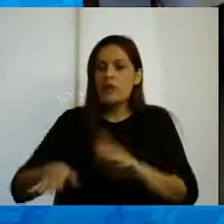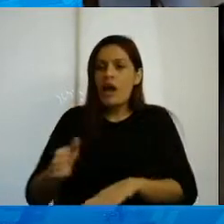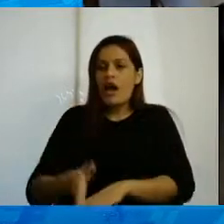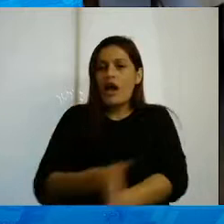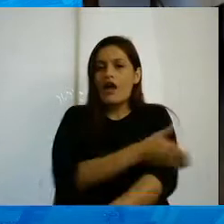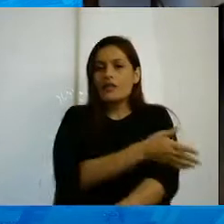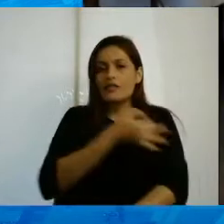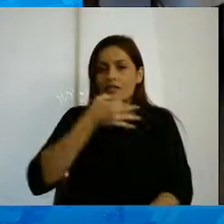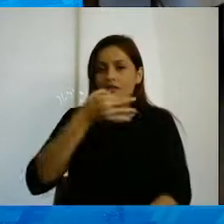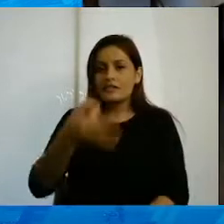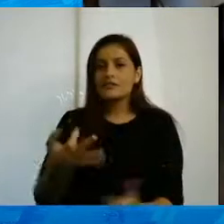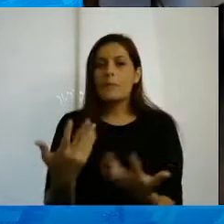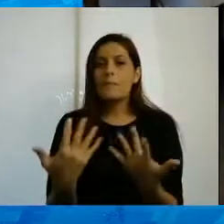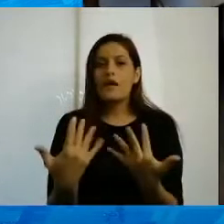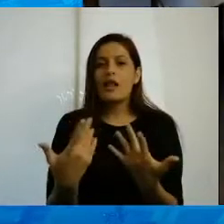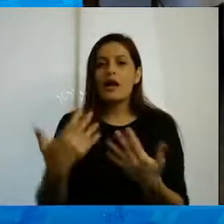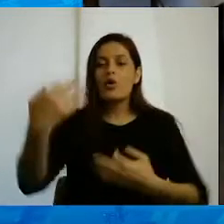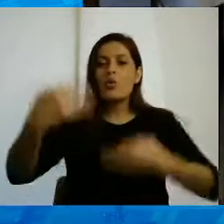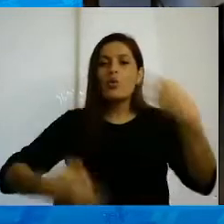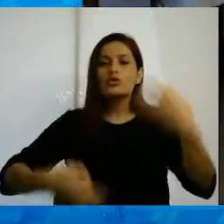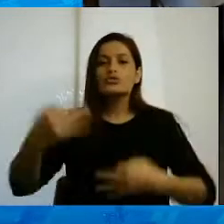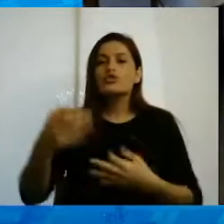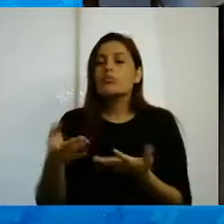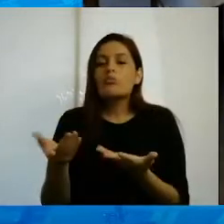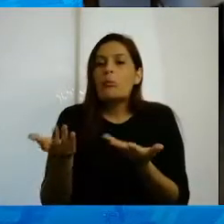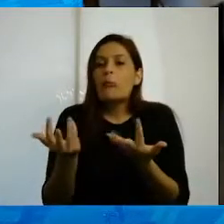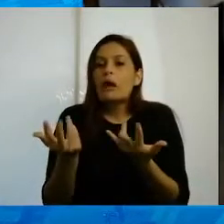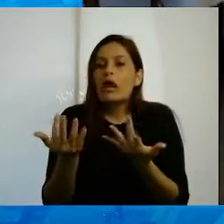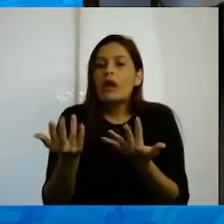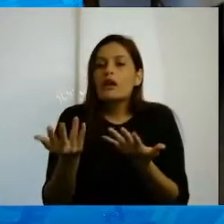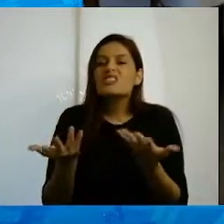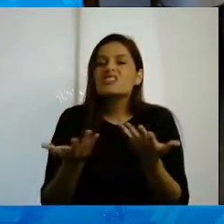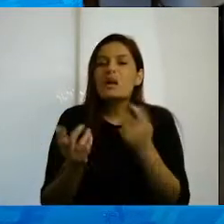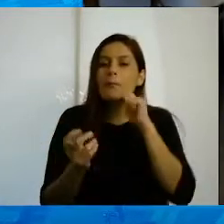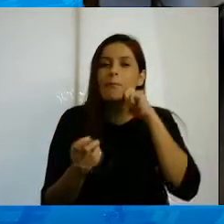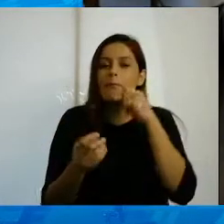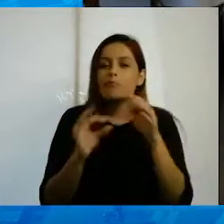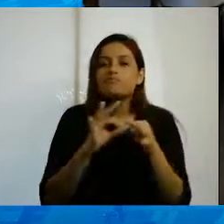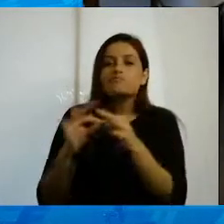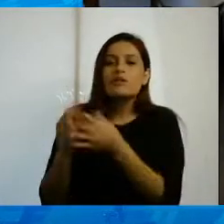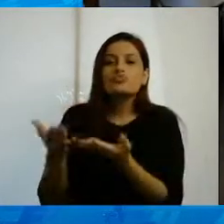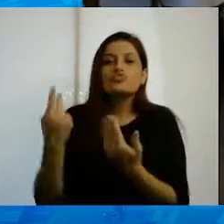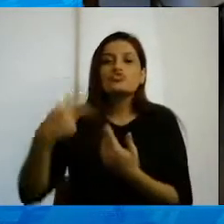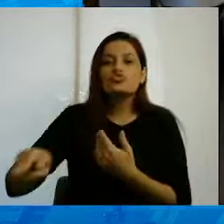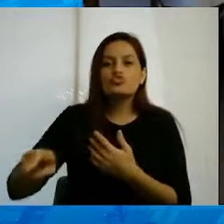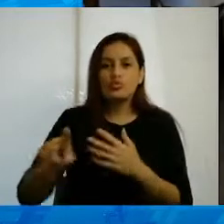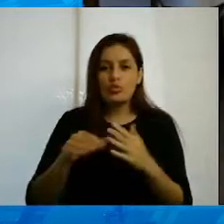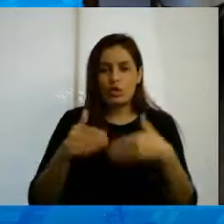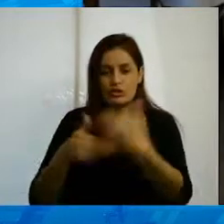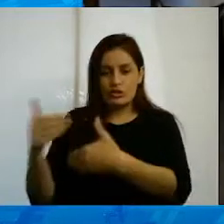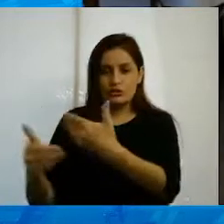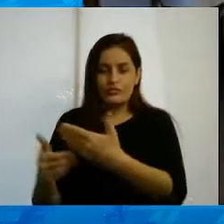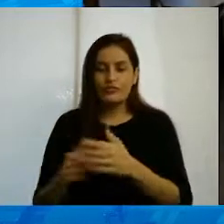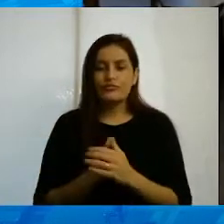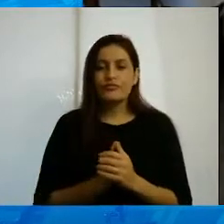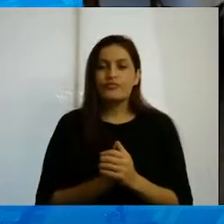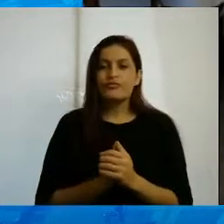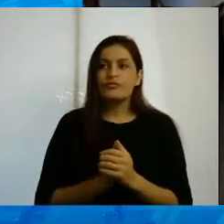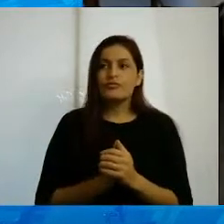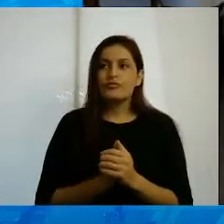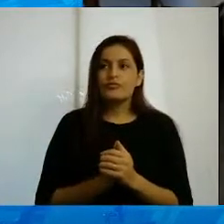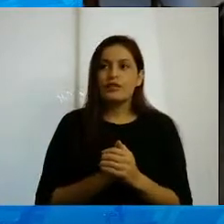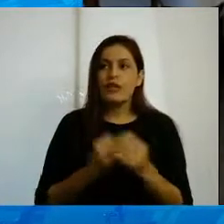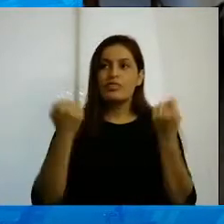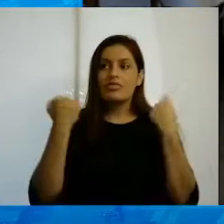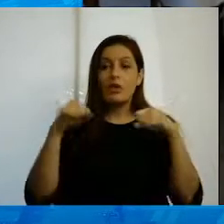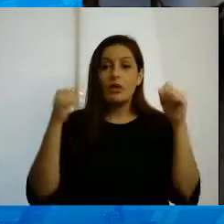antelación y dicen que están jurídicos, así que se puede ver en qué está ese proceso del comodato para el taller. Luego, el Centro